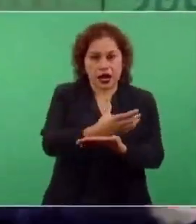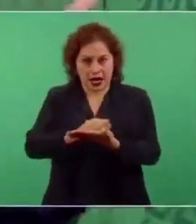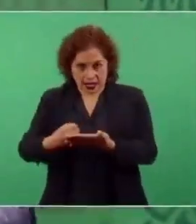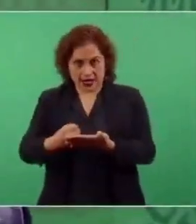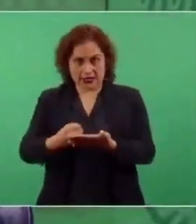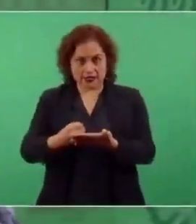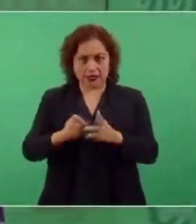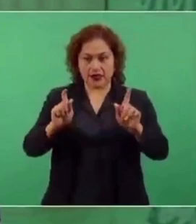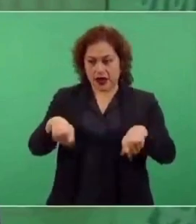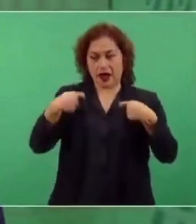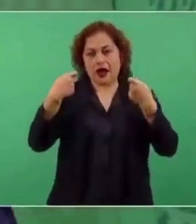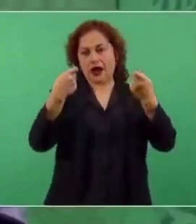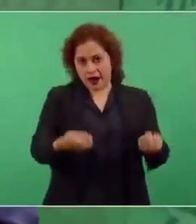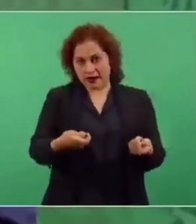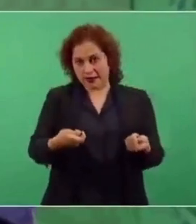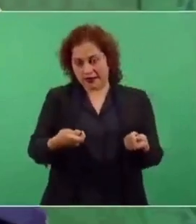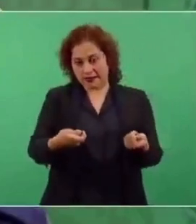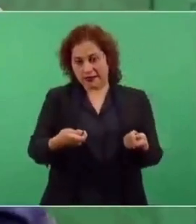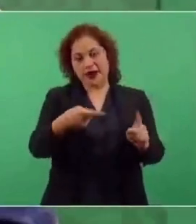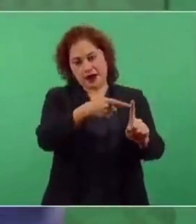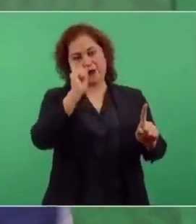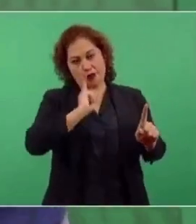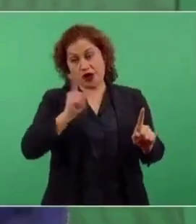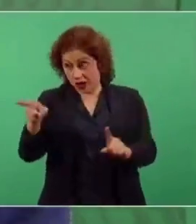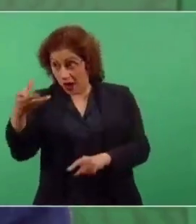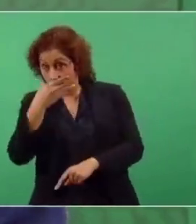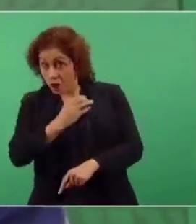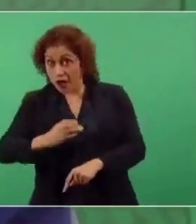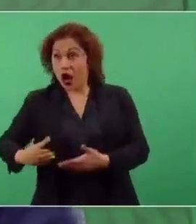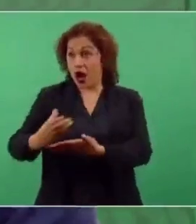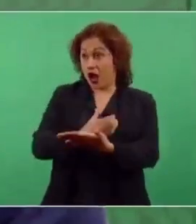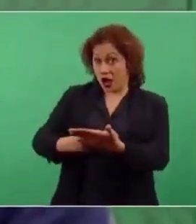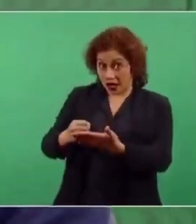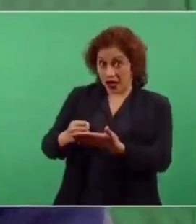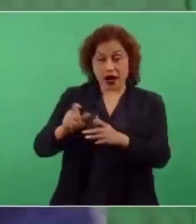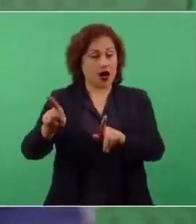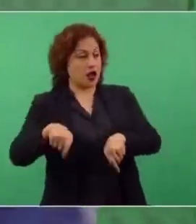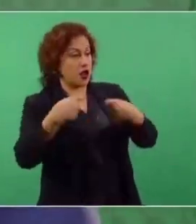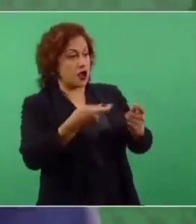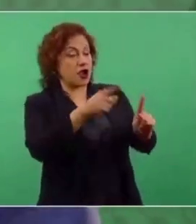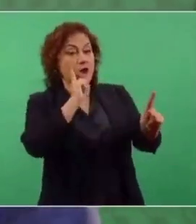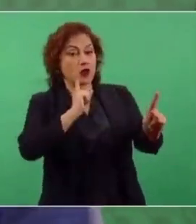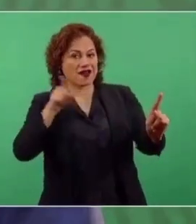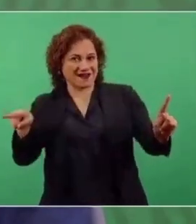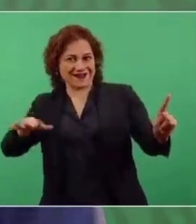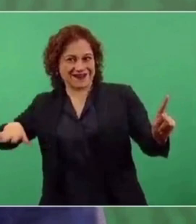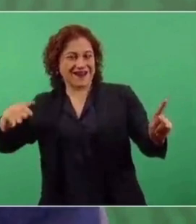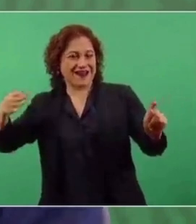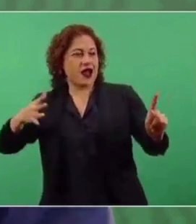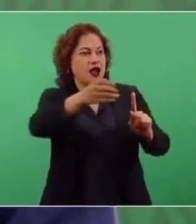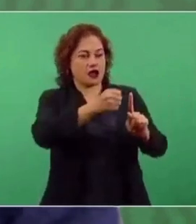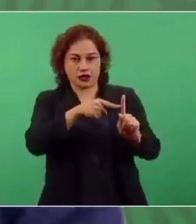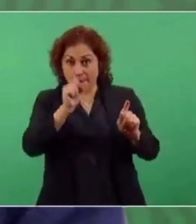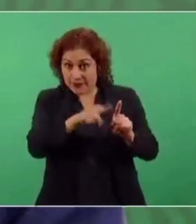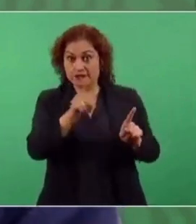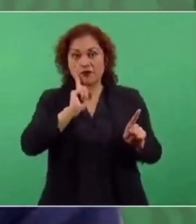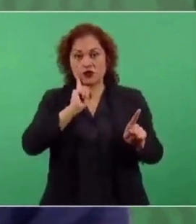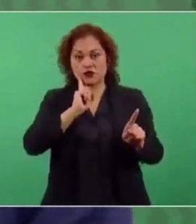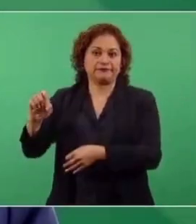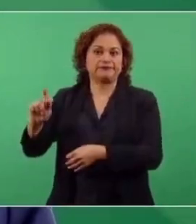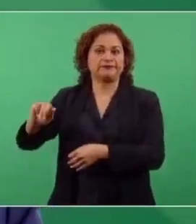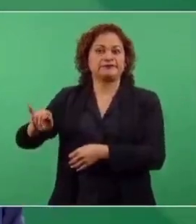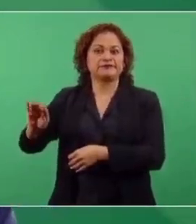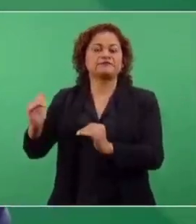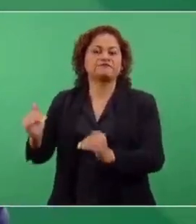le iba a ceder su lugar a la candidata que quería la gente y que además había sido víctima de un